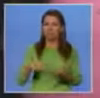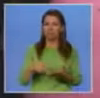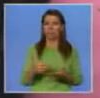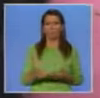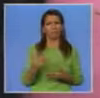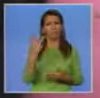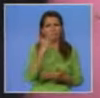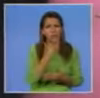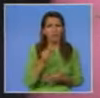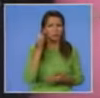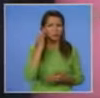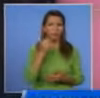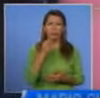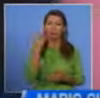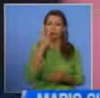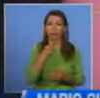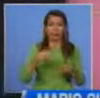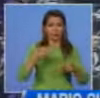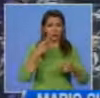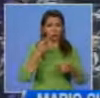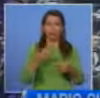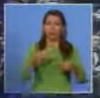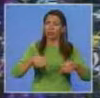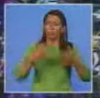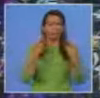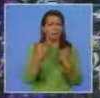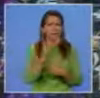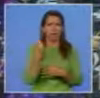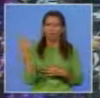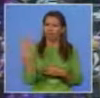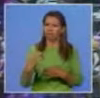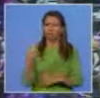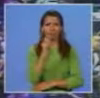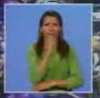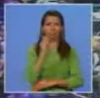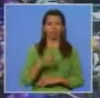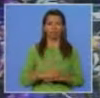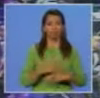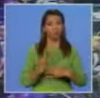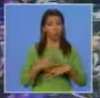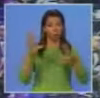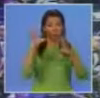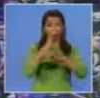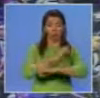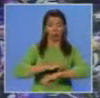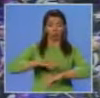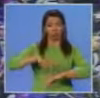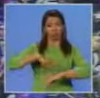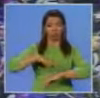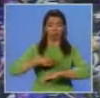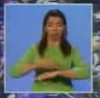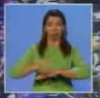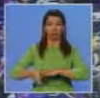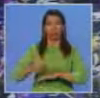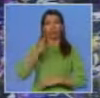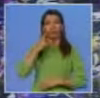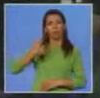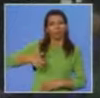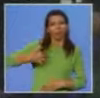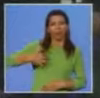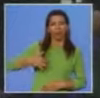lo mejor que tiene aquí Guayaquil. La noche se alargaba y se ponía mejor cuando al piano del maestro argentino Raúl Di